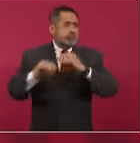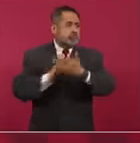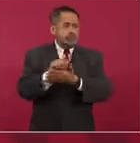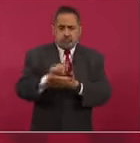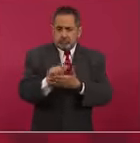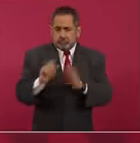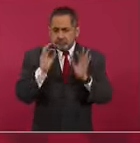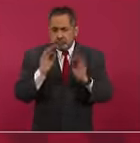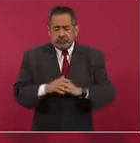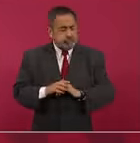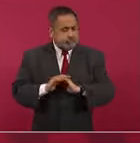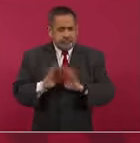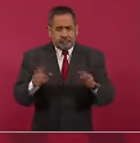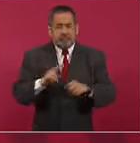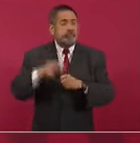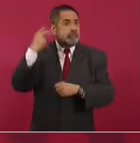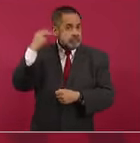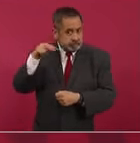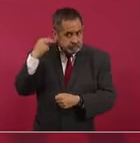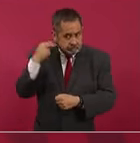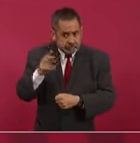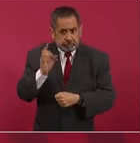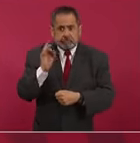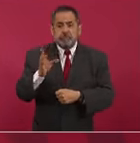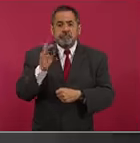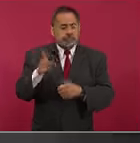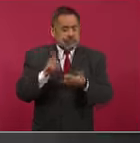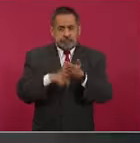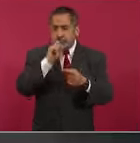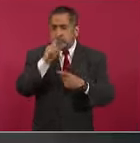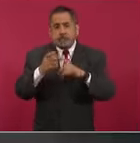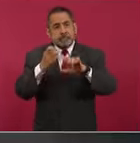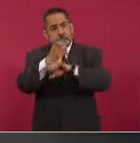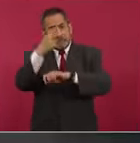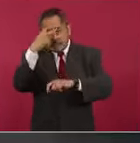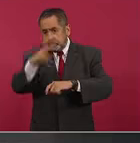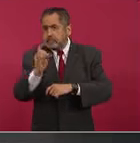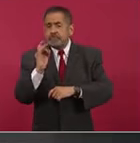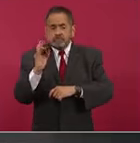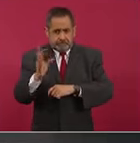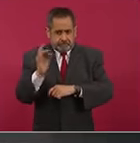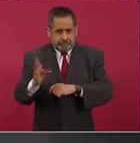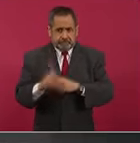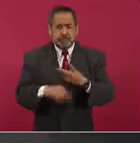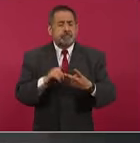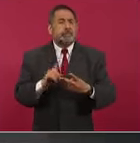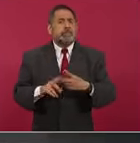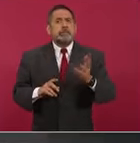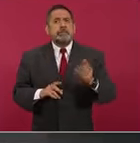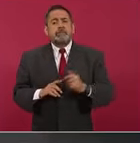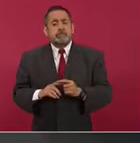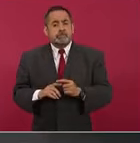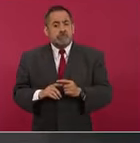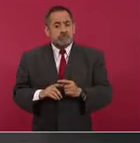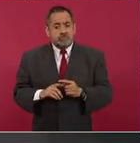ya, de hecho, ya está. En Veracruz también ya vemos con gran satisfacción. Estado de México también ya está de